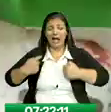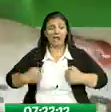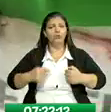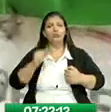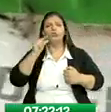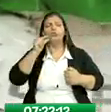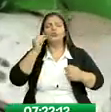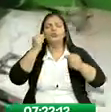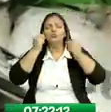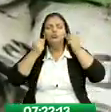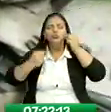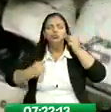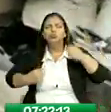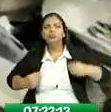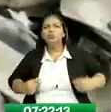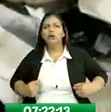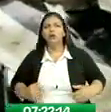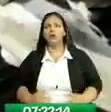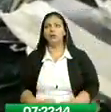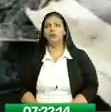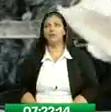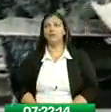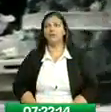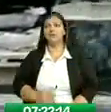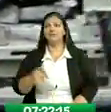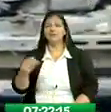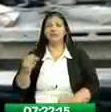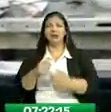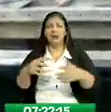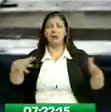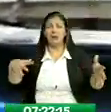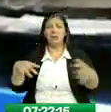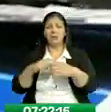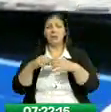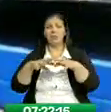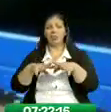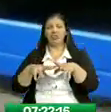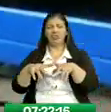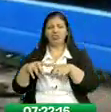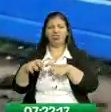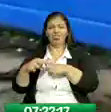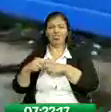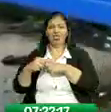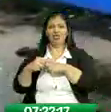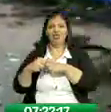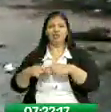El automotor de las víctimas quedó destrozado. Informó desde la ciudad de Cuenca, Francisco Ramírez.